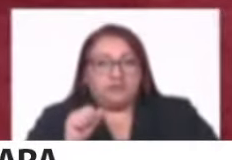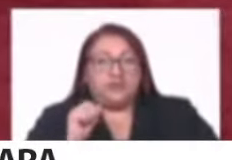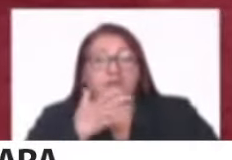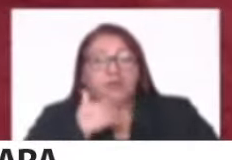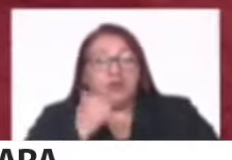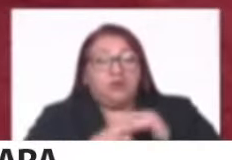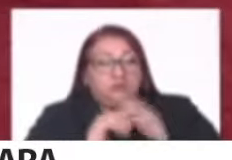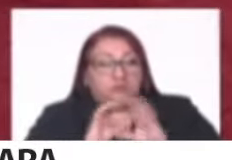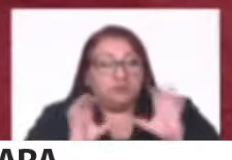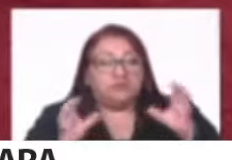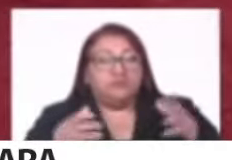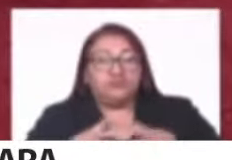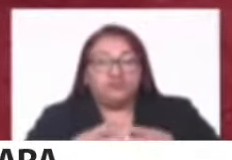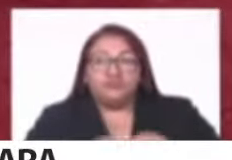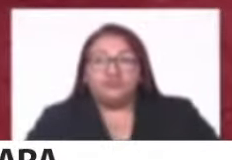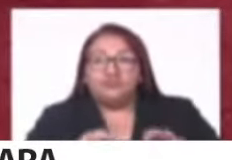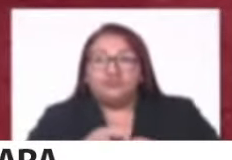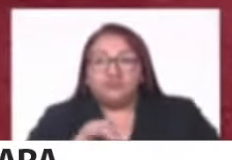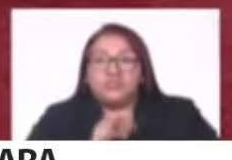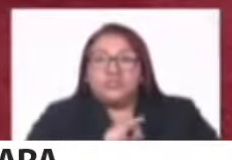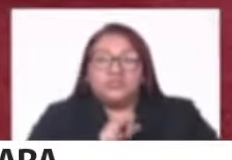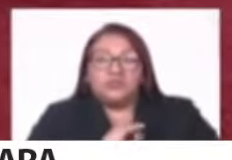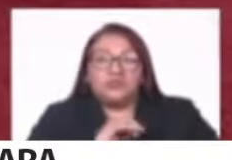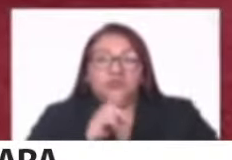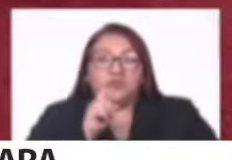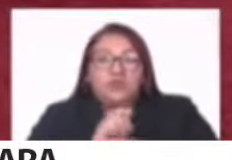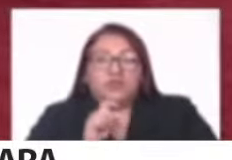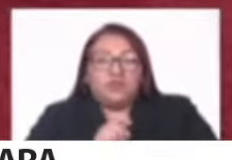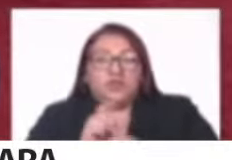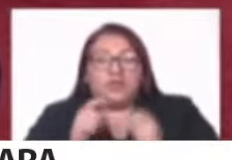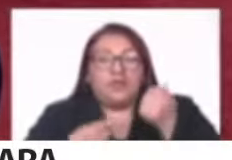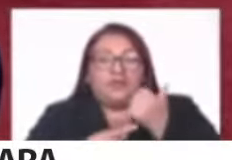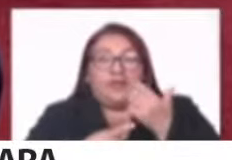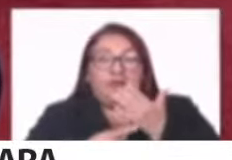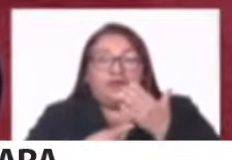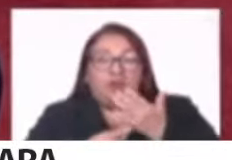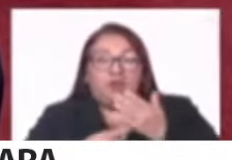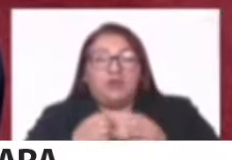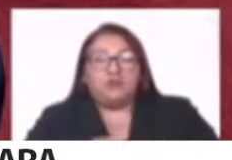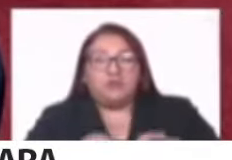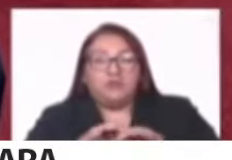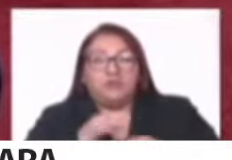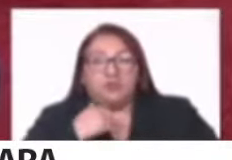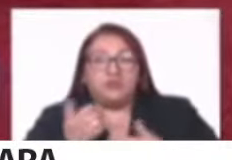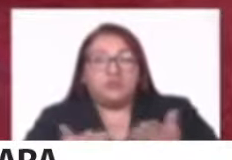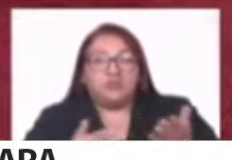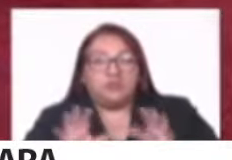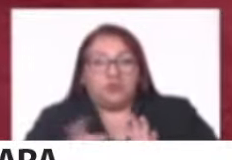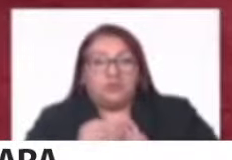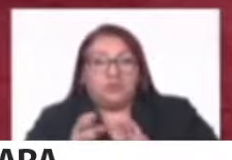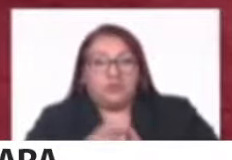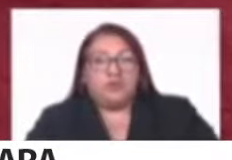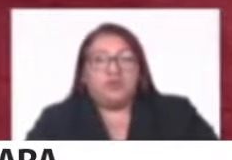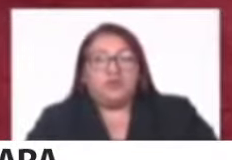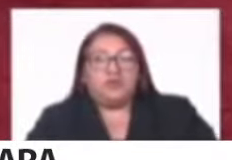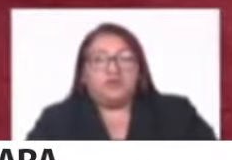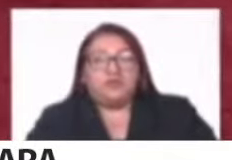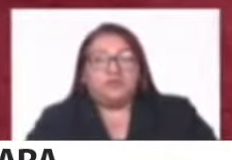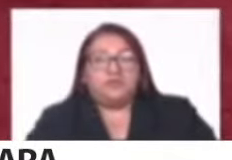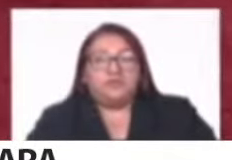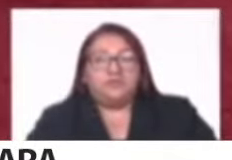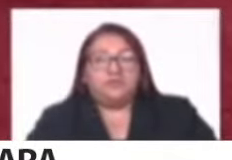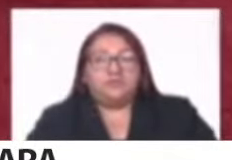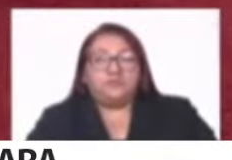la infraestructura y condiciones básicas en institutos pedagógicos y tecnológicos y se mejorarán los servicios complementarios.